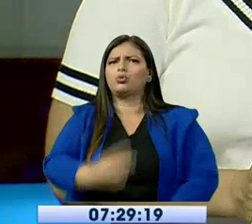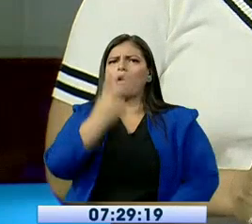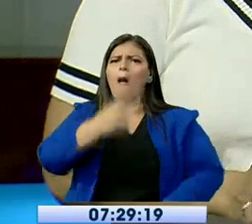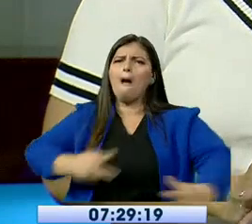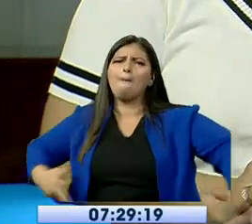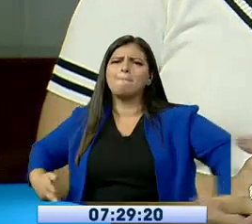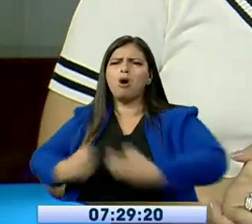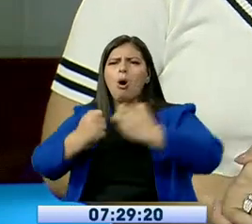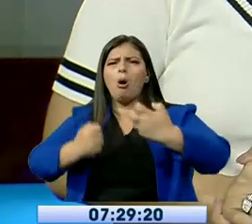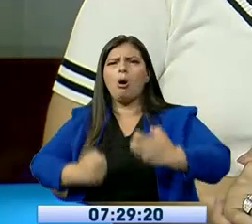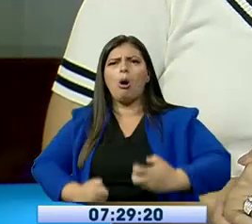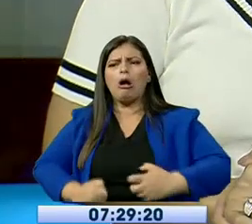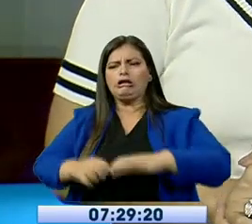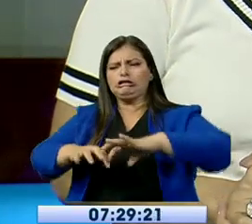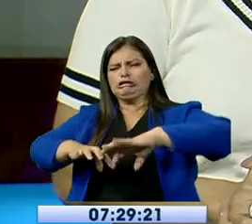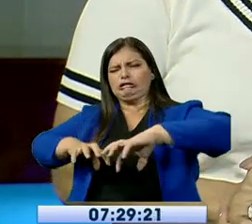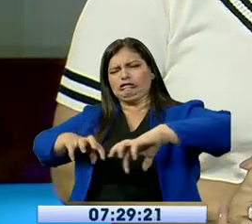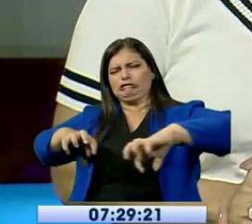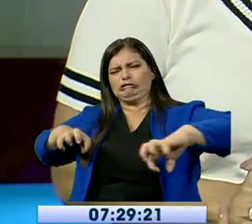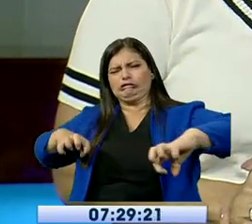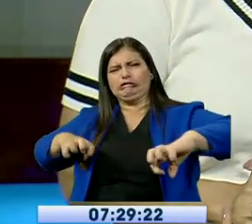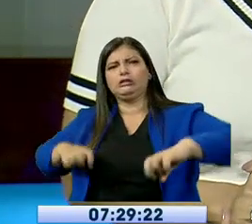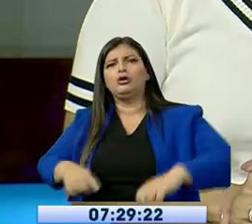las tareas de rescate del pequeño.